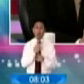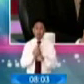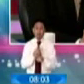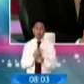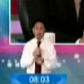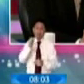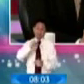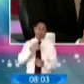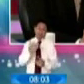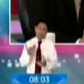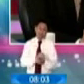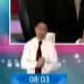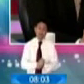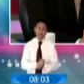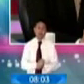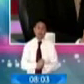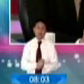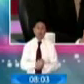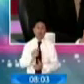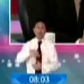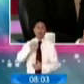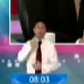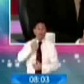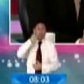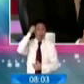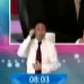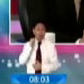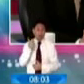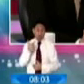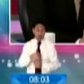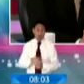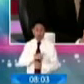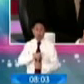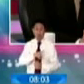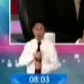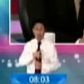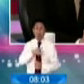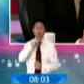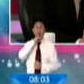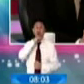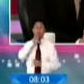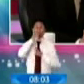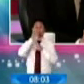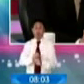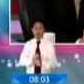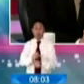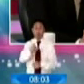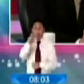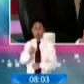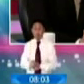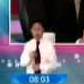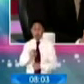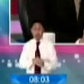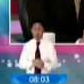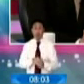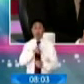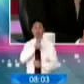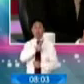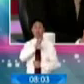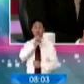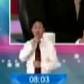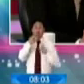proveedores, porque hemos tenido ciudadanos. La noche de ayer hemos hecho una captura en la provincia de Manabí de ciudadanos que habían falsificado más de